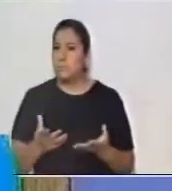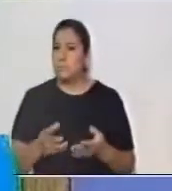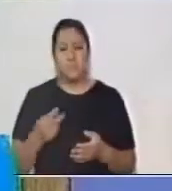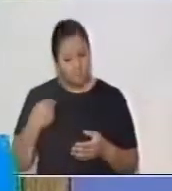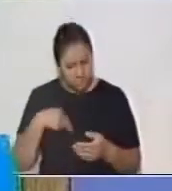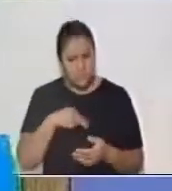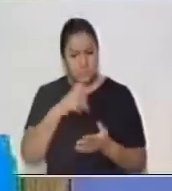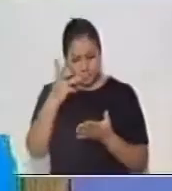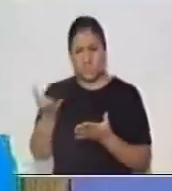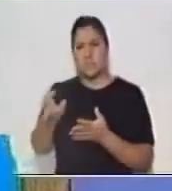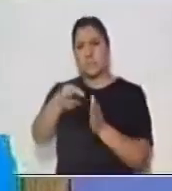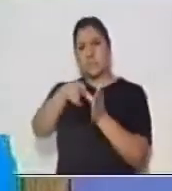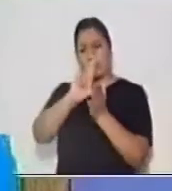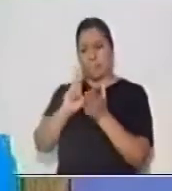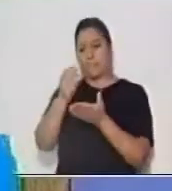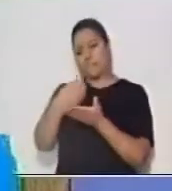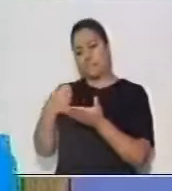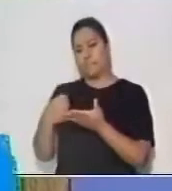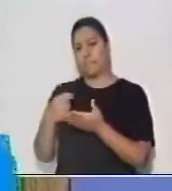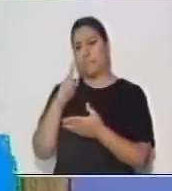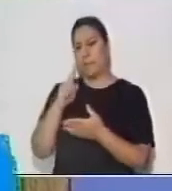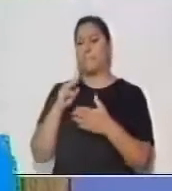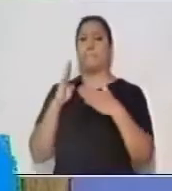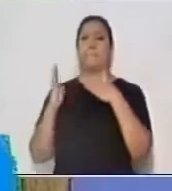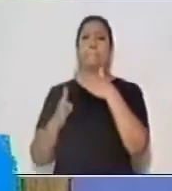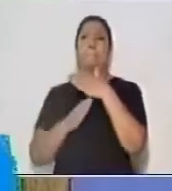potencia. La base es e